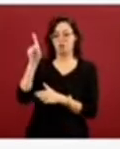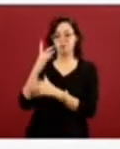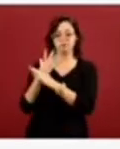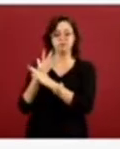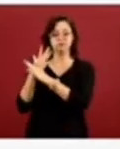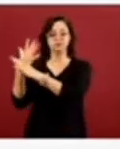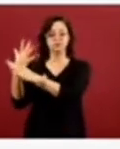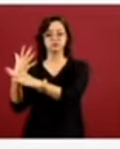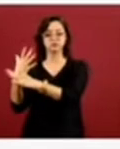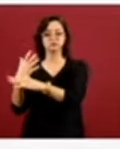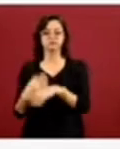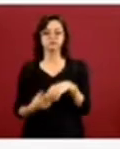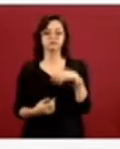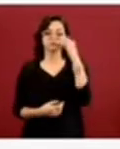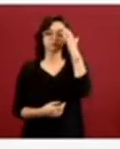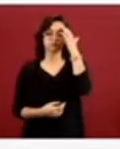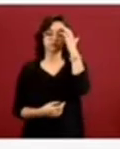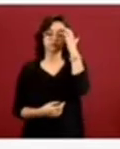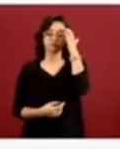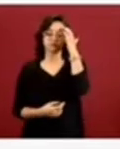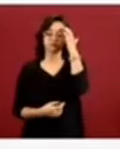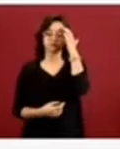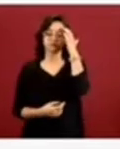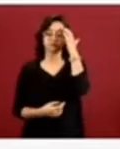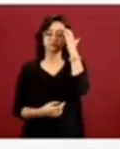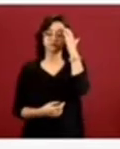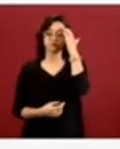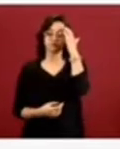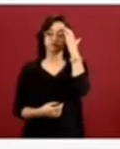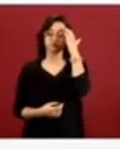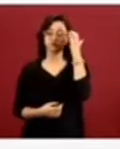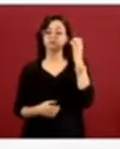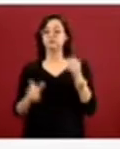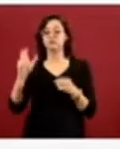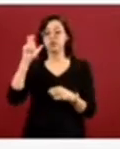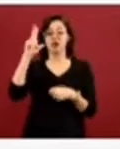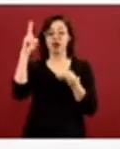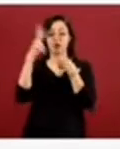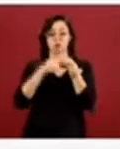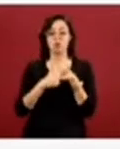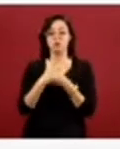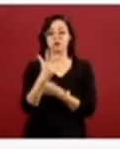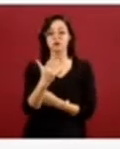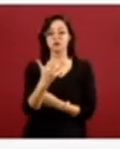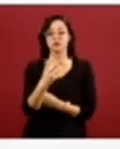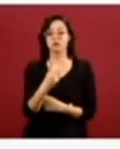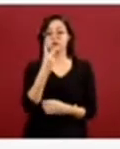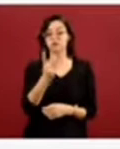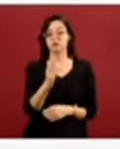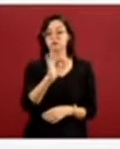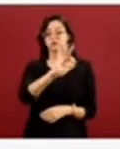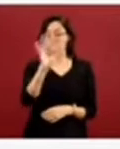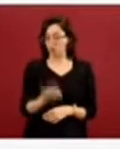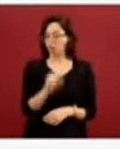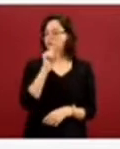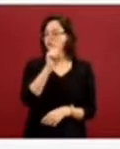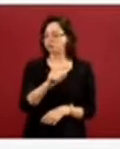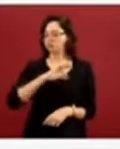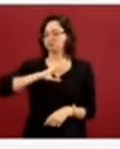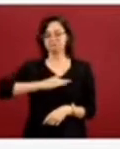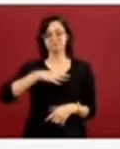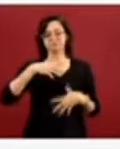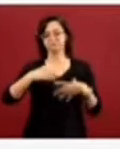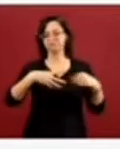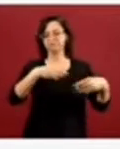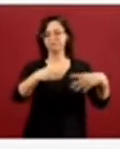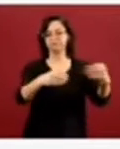y es de destacar que la región de Europa representa el 52% de la contribución de la epidemia en las